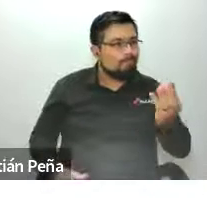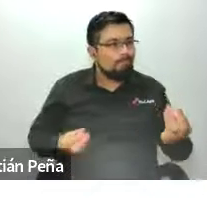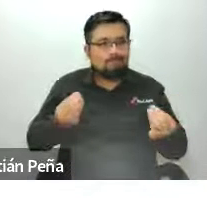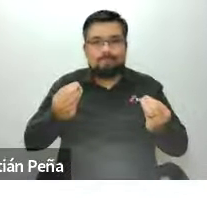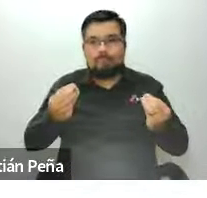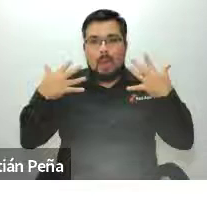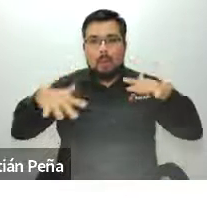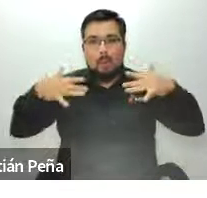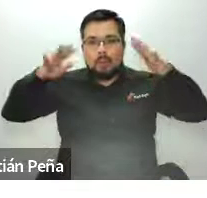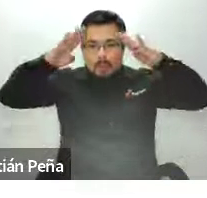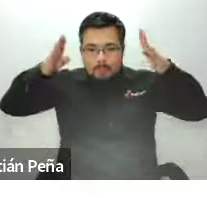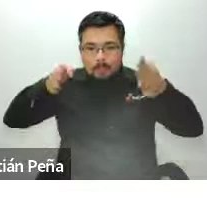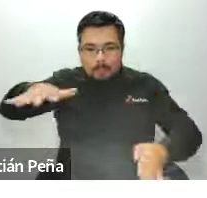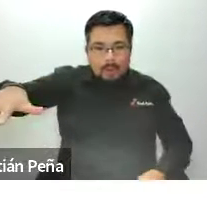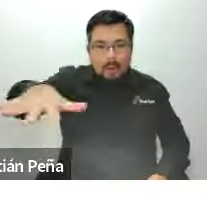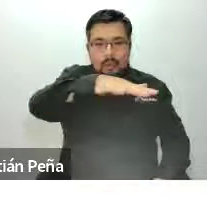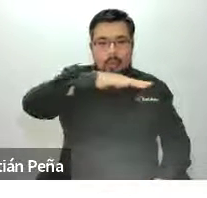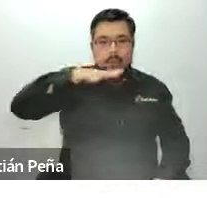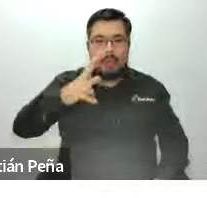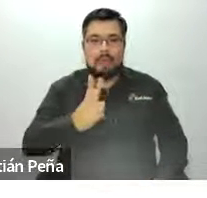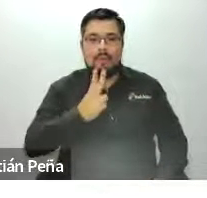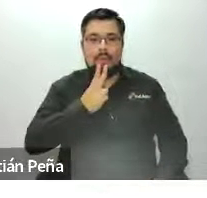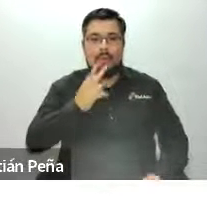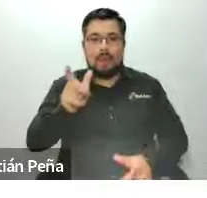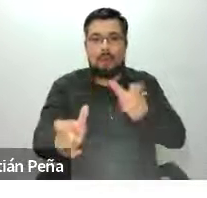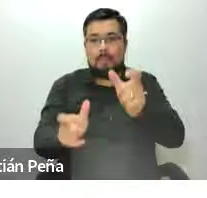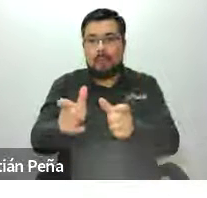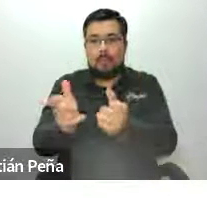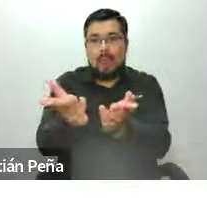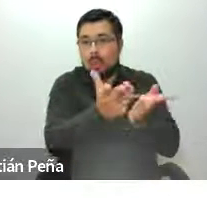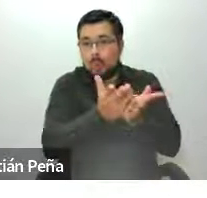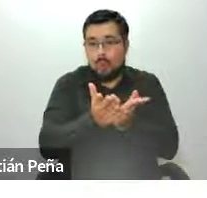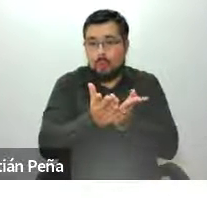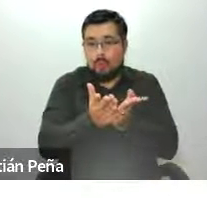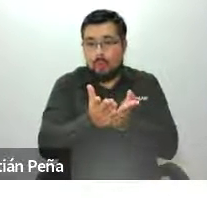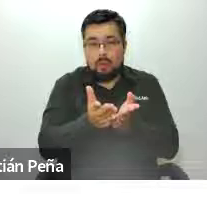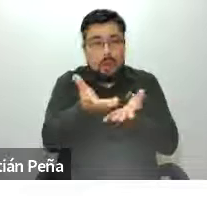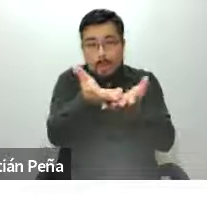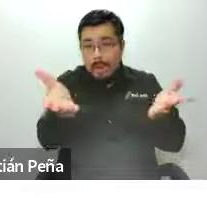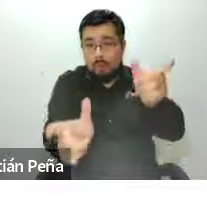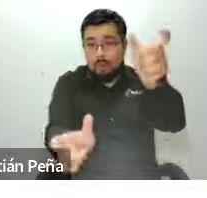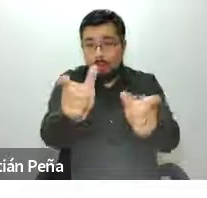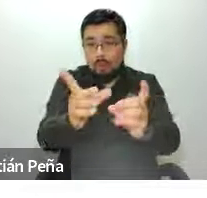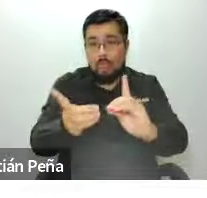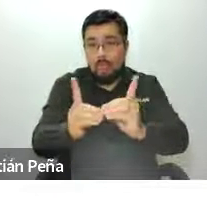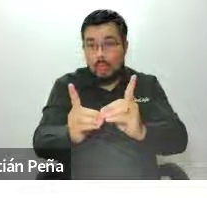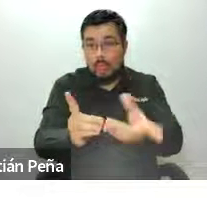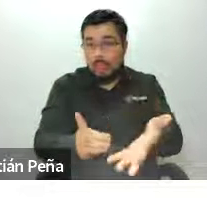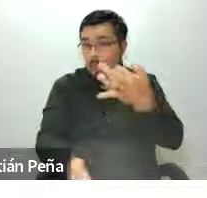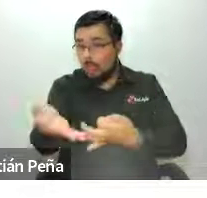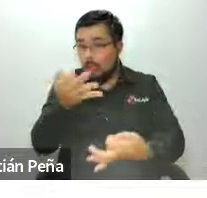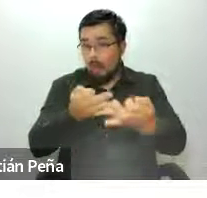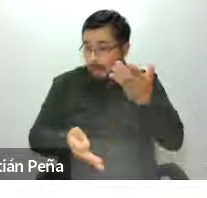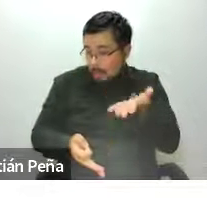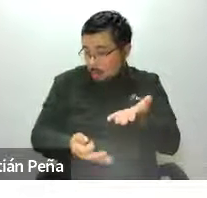la vida de las y los estudiantes. Los didactas nos decían: eso también vale para las y los niños de las escuelas